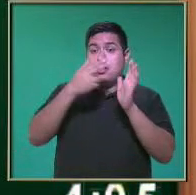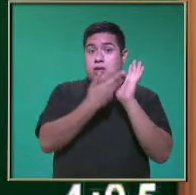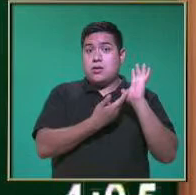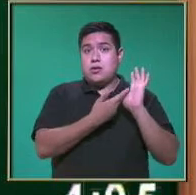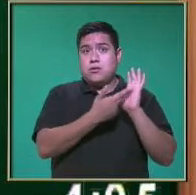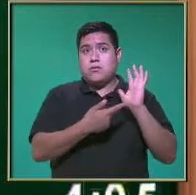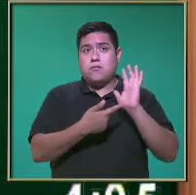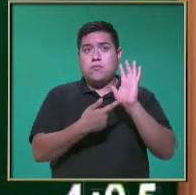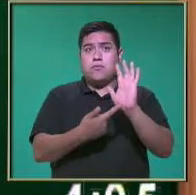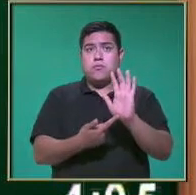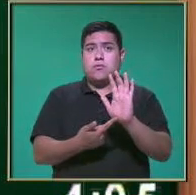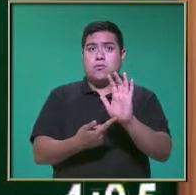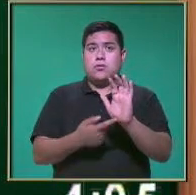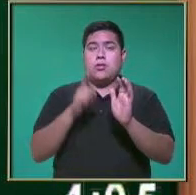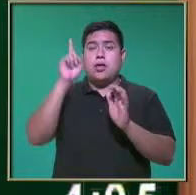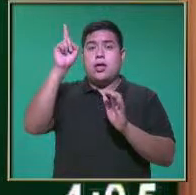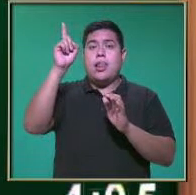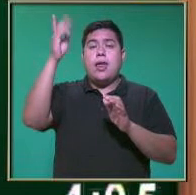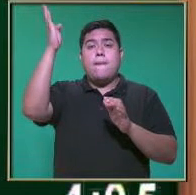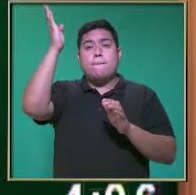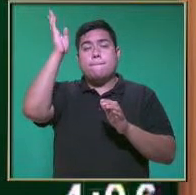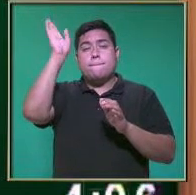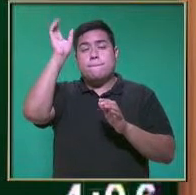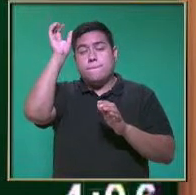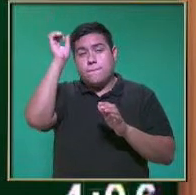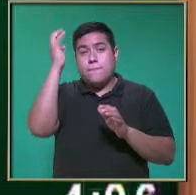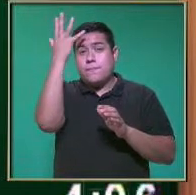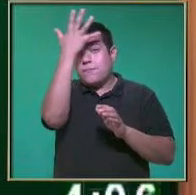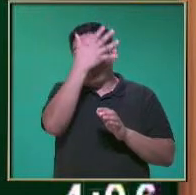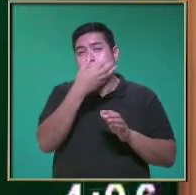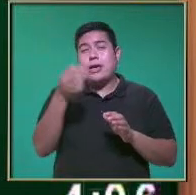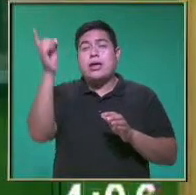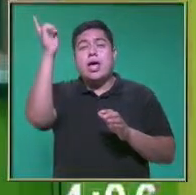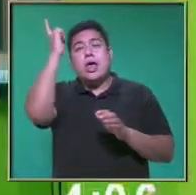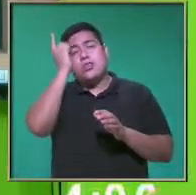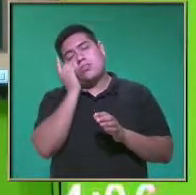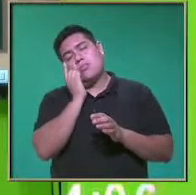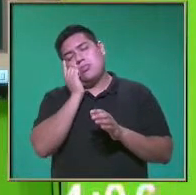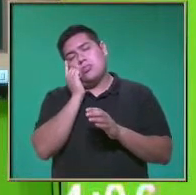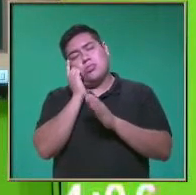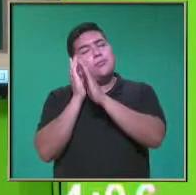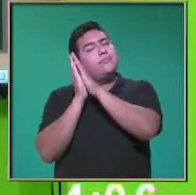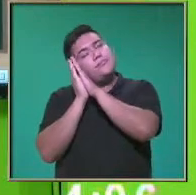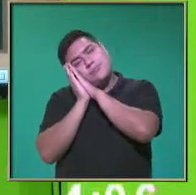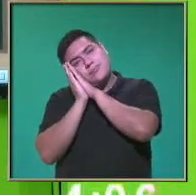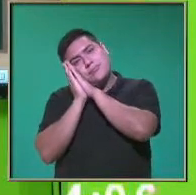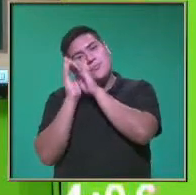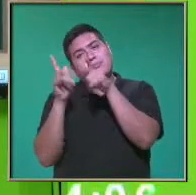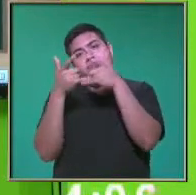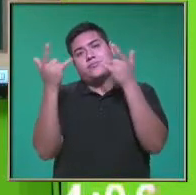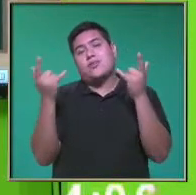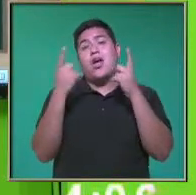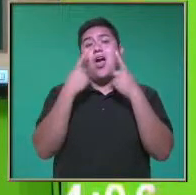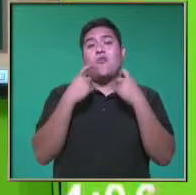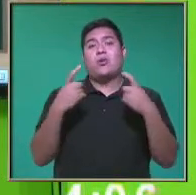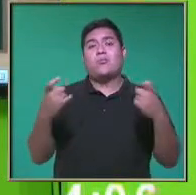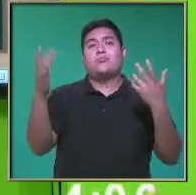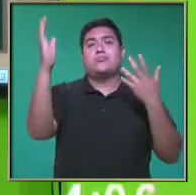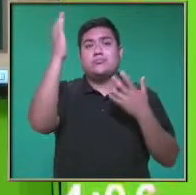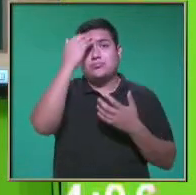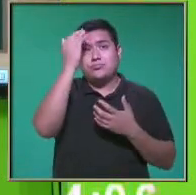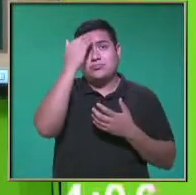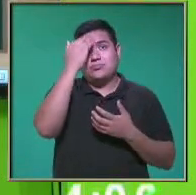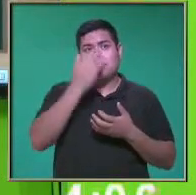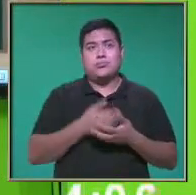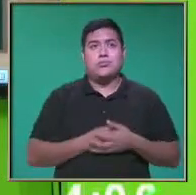The Sleeping Beauty, La Bella Durmiente, que es uno de los cuentos o historias más famosas o populares. Now, why do